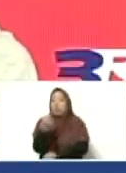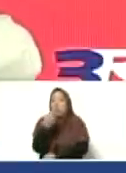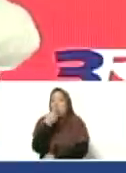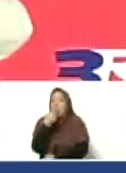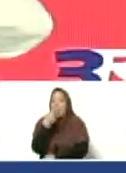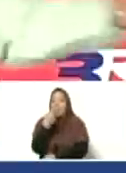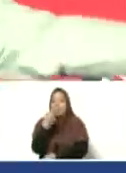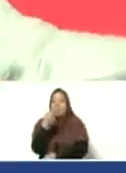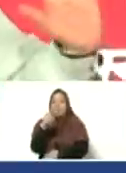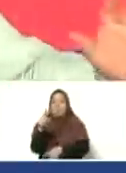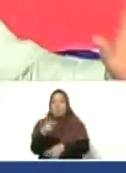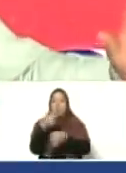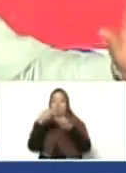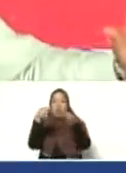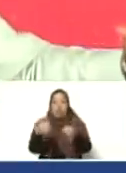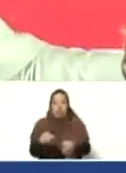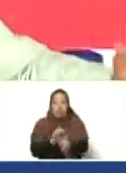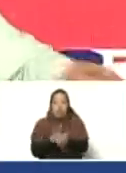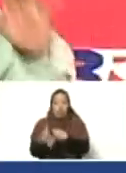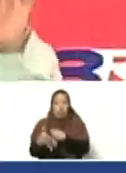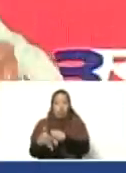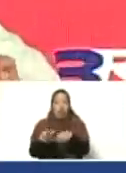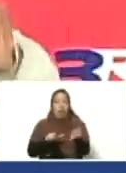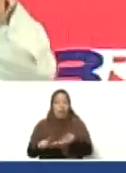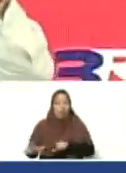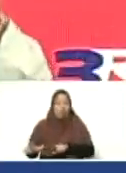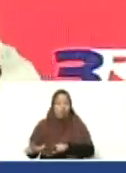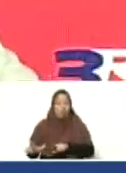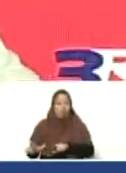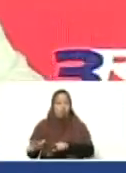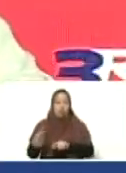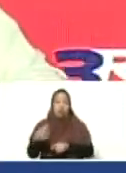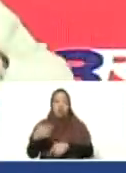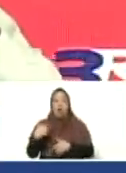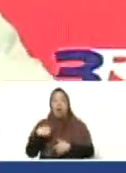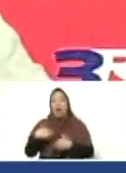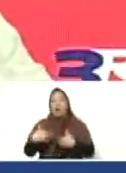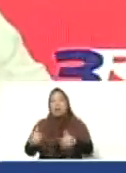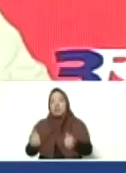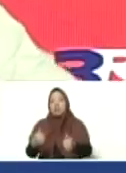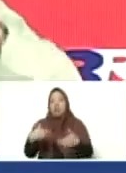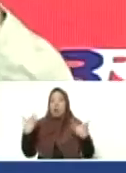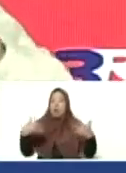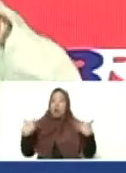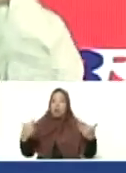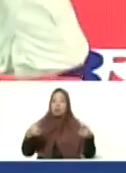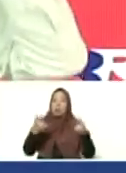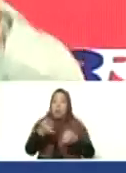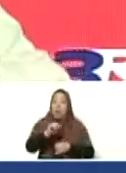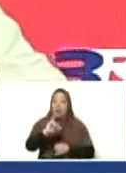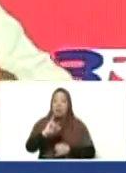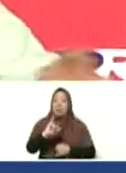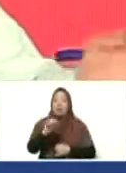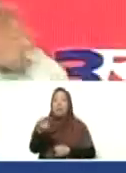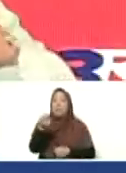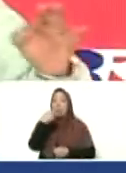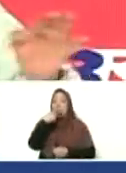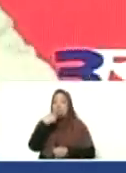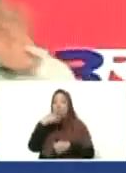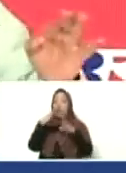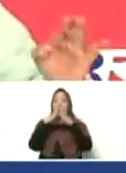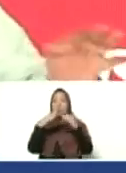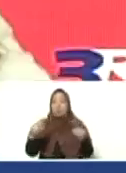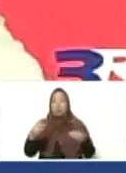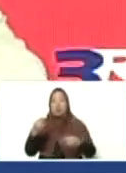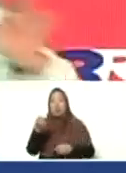medicina que cura el coronavirus entonces a ellos y diles con alegría tenemos las pastillas todo el